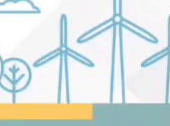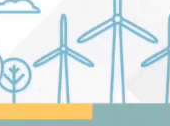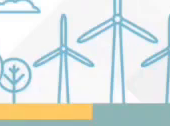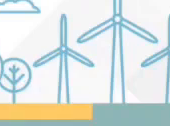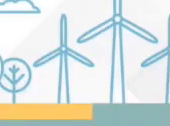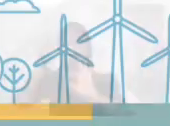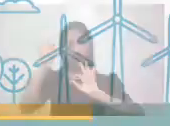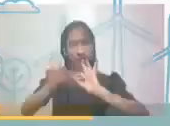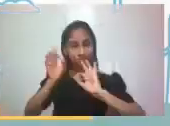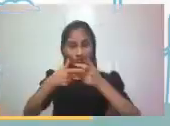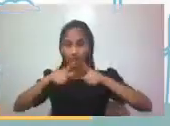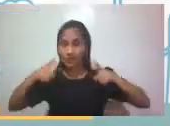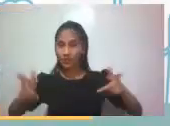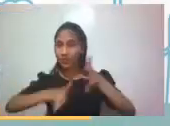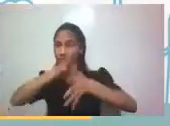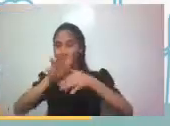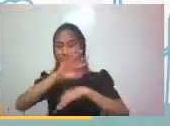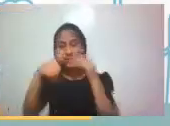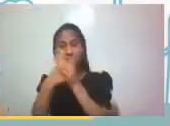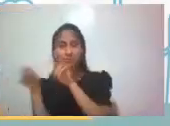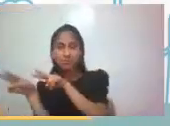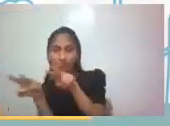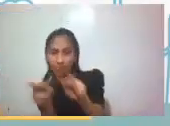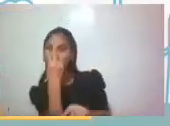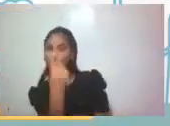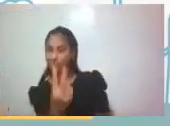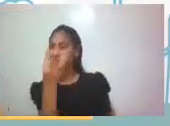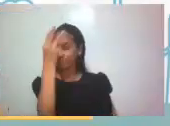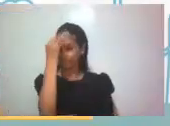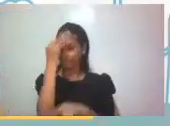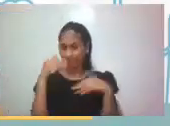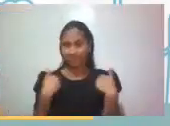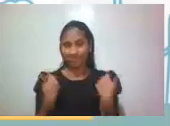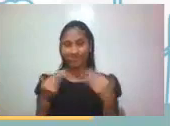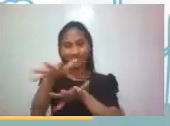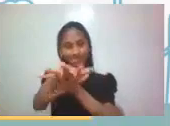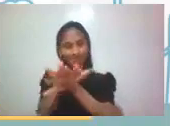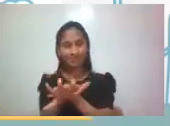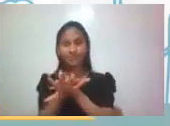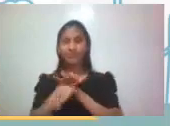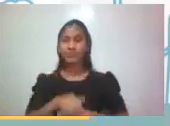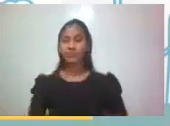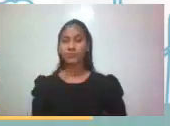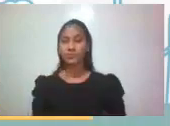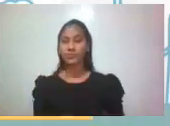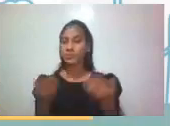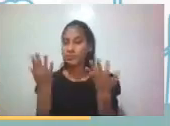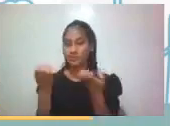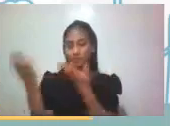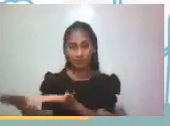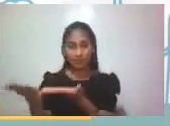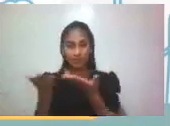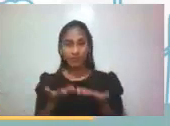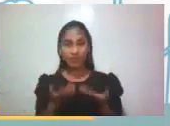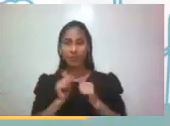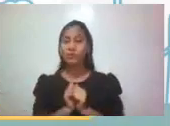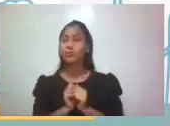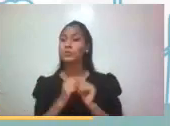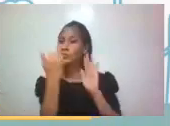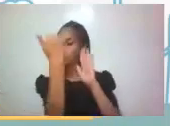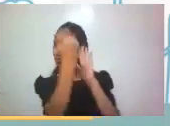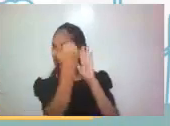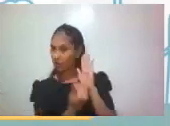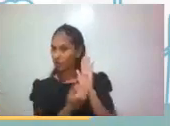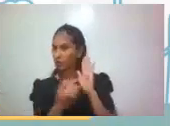de señas para llegar a todas y todos con la mayor inclusión. Queremos presentar una trivia con la